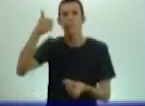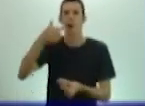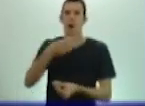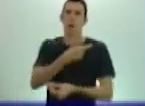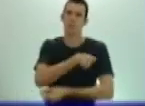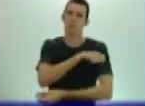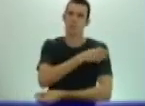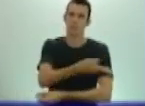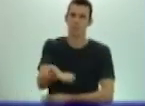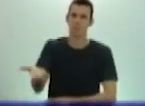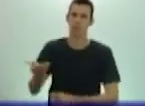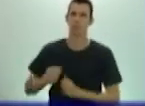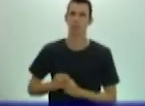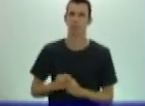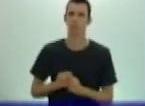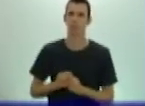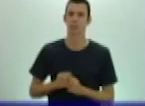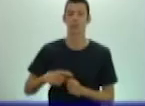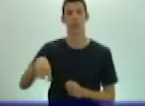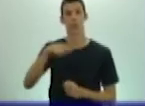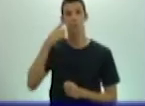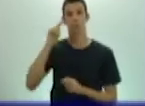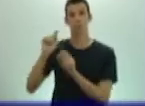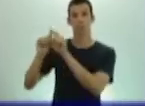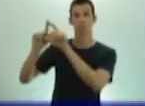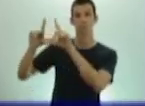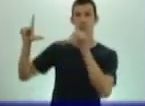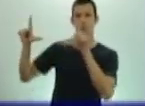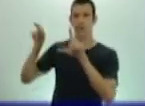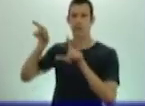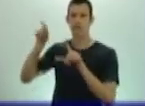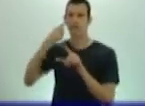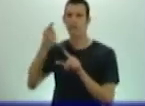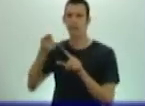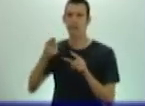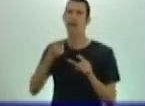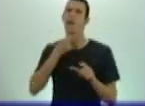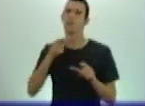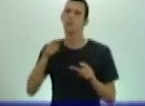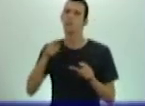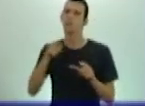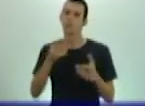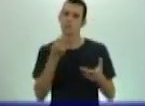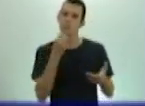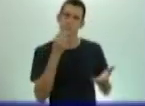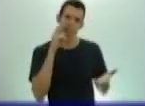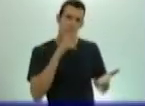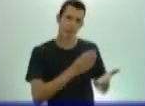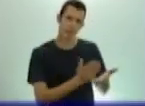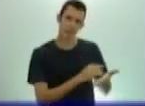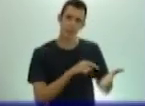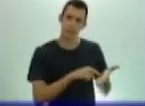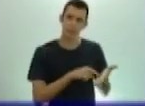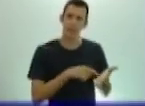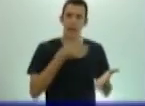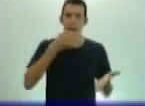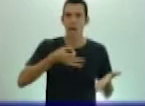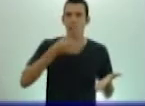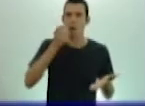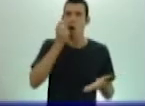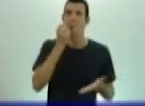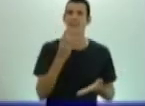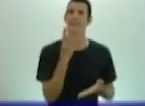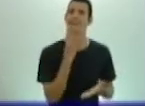que aparece en la diapo, ahí vemos que también está en su libro de texto, y Lenin tuvo que salir al exilio